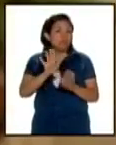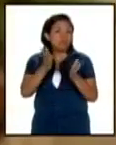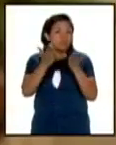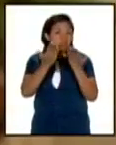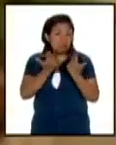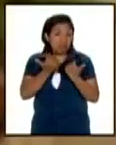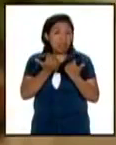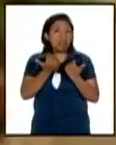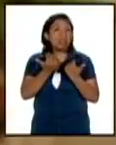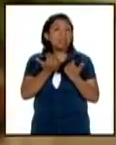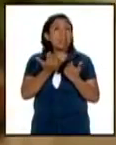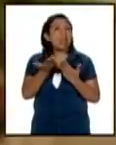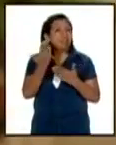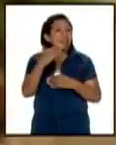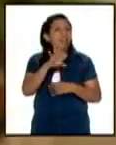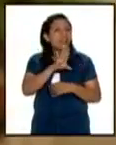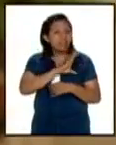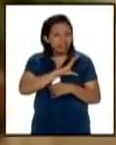que nos querían,